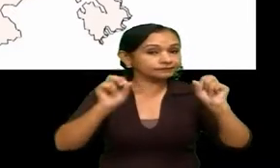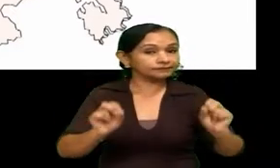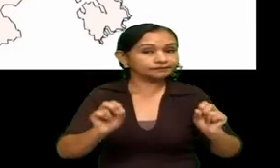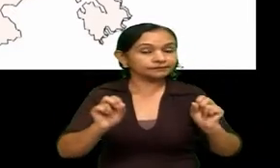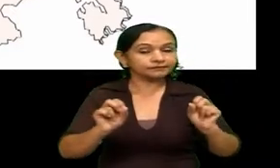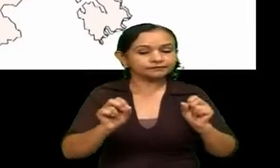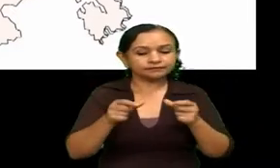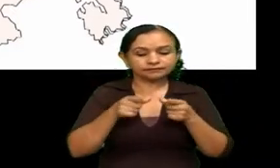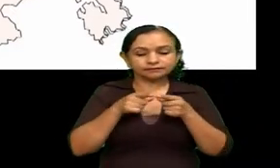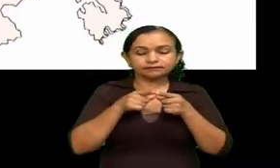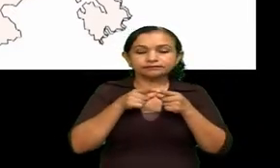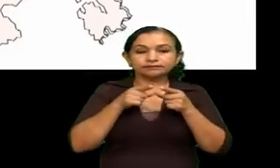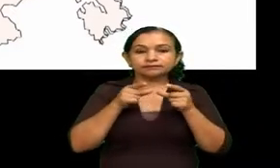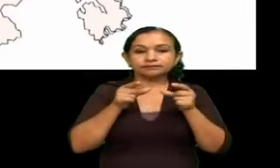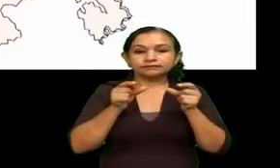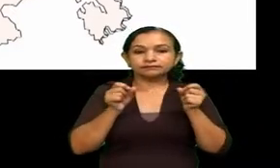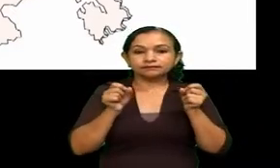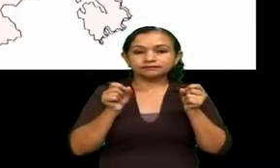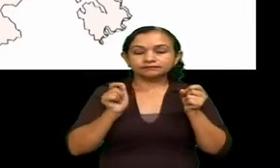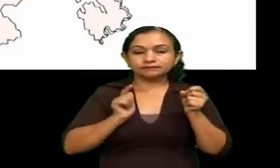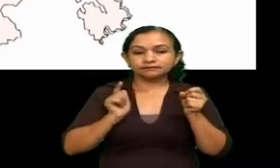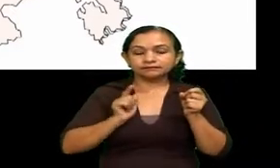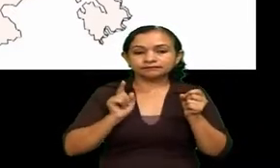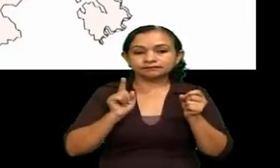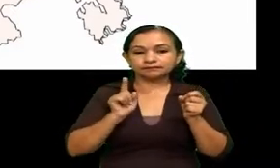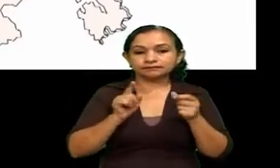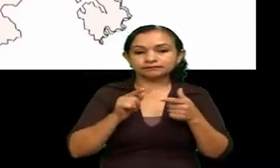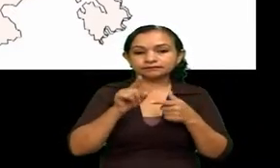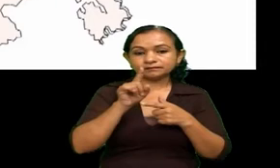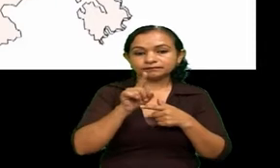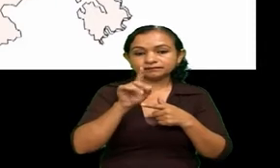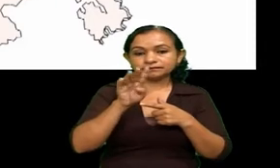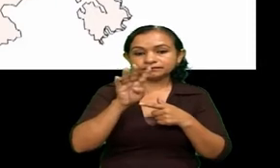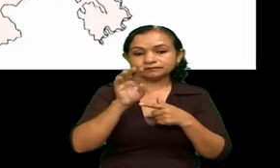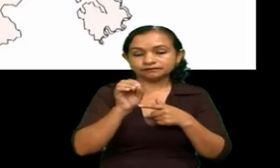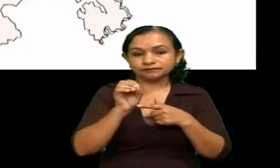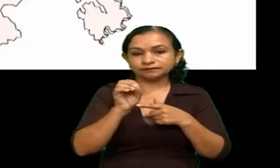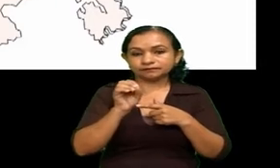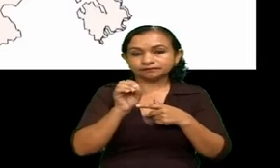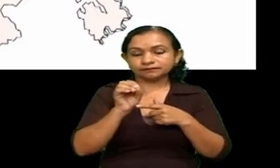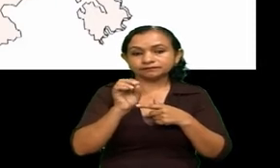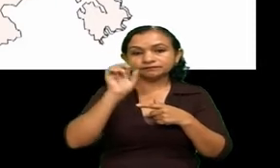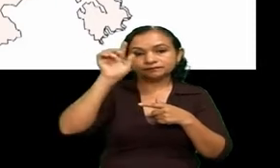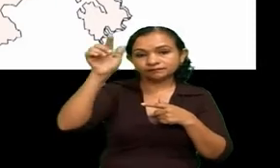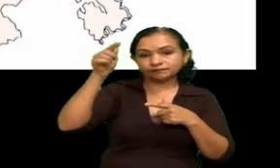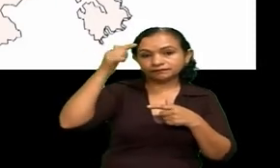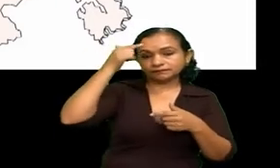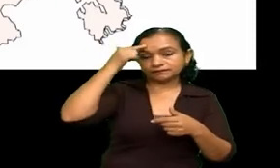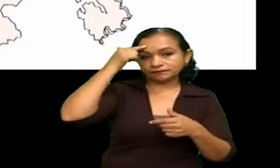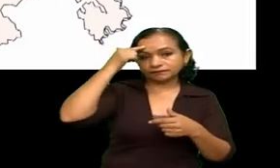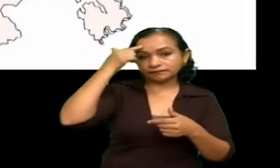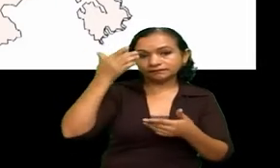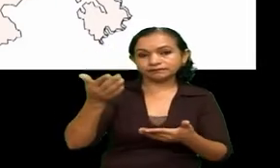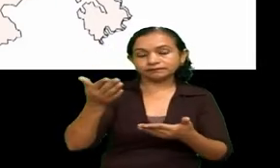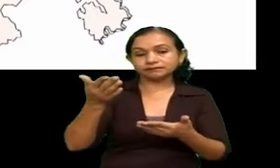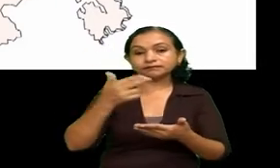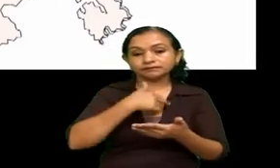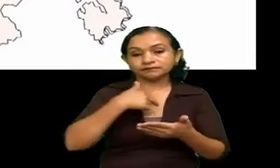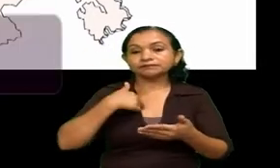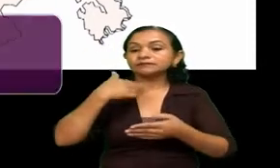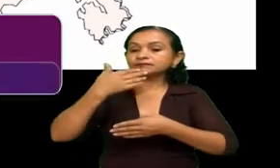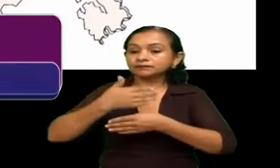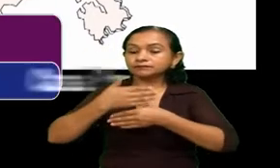Y en Managua tenemos una planta térmica de 140 megavatios que nuestro gobierno, ¿verdad?, la construyó